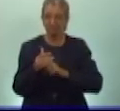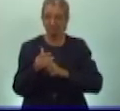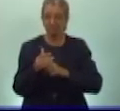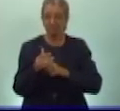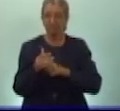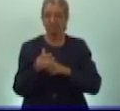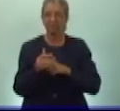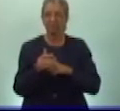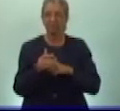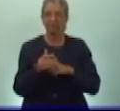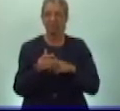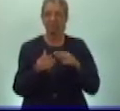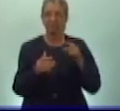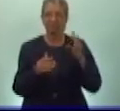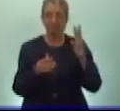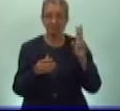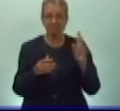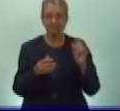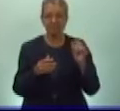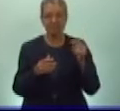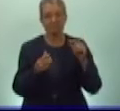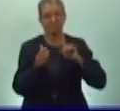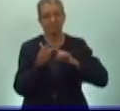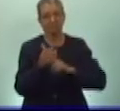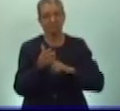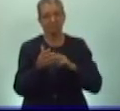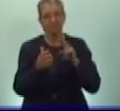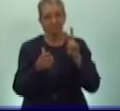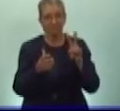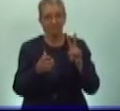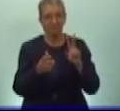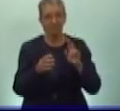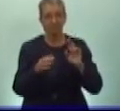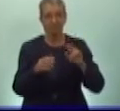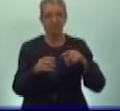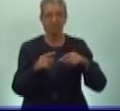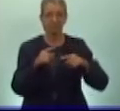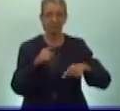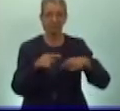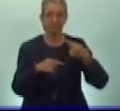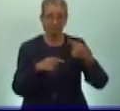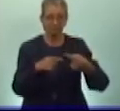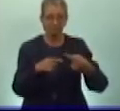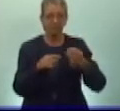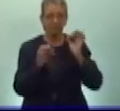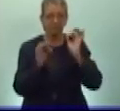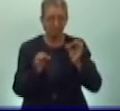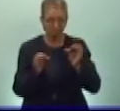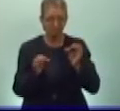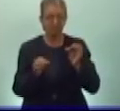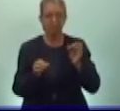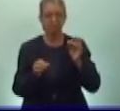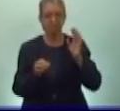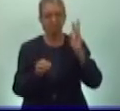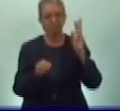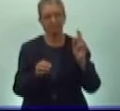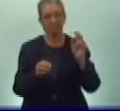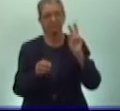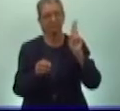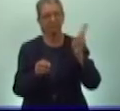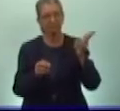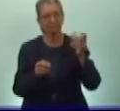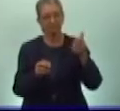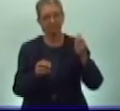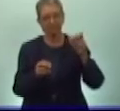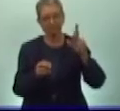par por 2 se obtiene, o sea, cuando se multiplica un número por 2 se obtiene siempre un número par. Y estos,